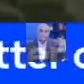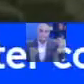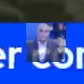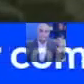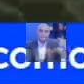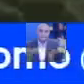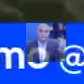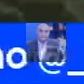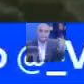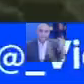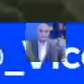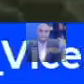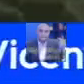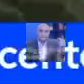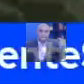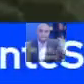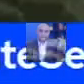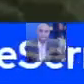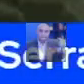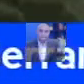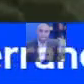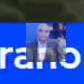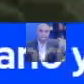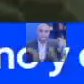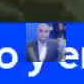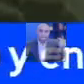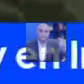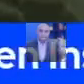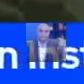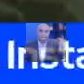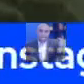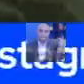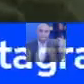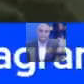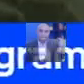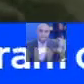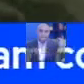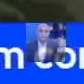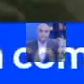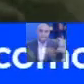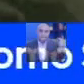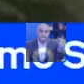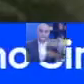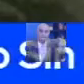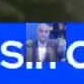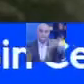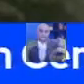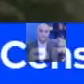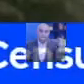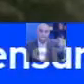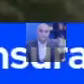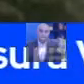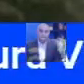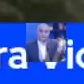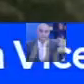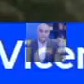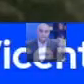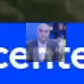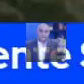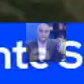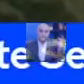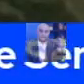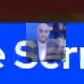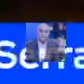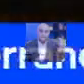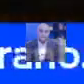Los Ángeles, California, el próximo mes. Querido Jaime, cerremos invitando a la gente para que te siga, para que te apoye en